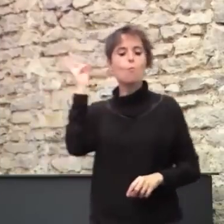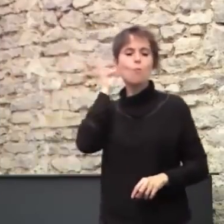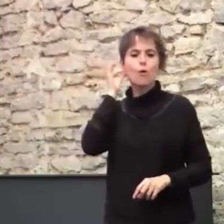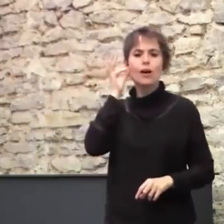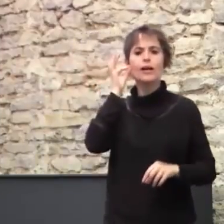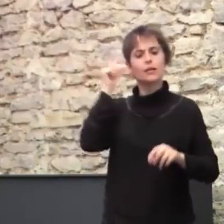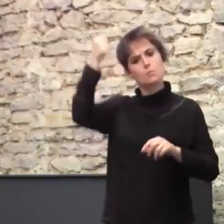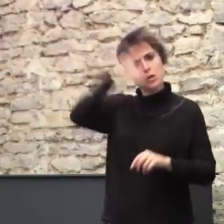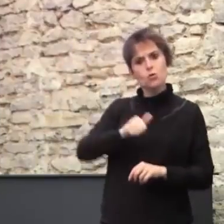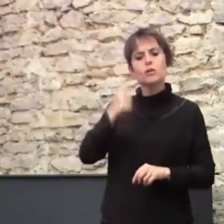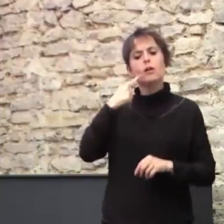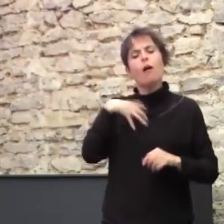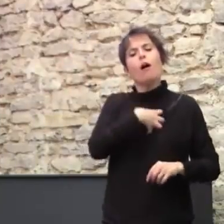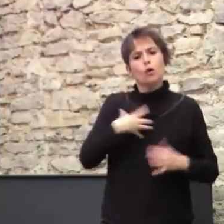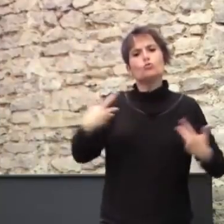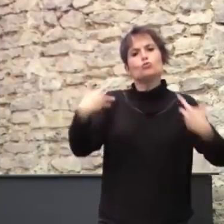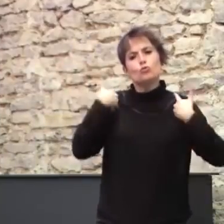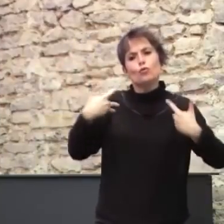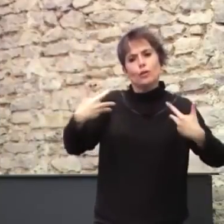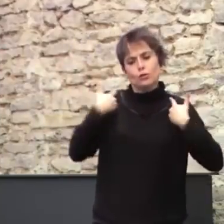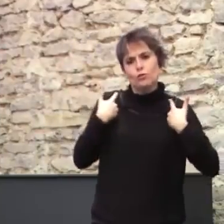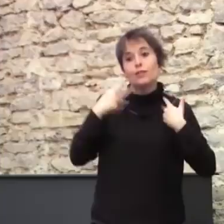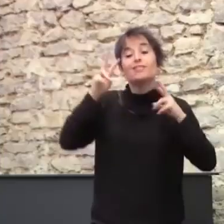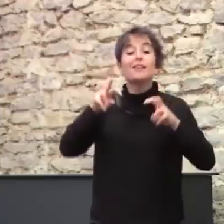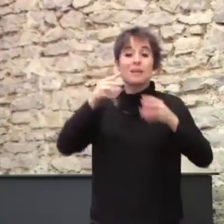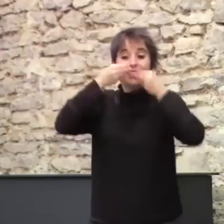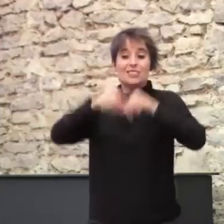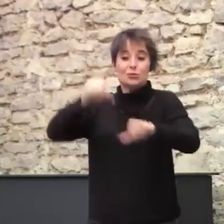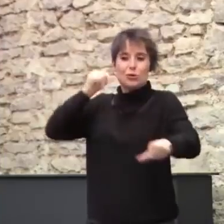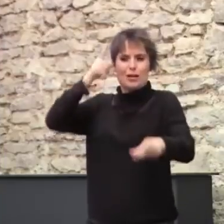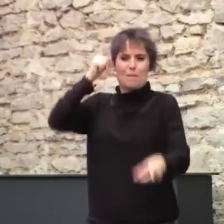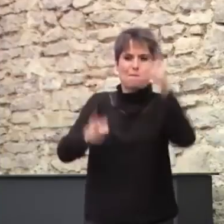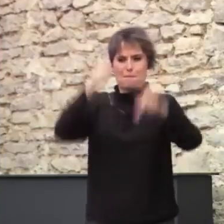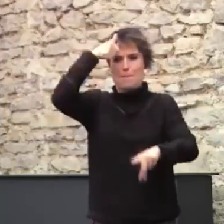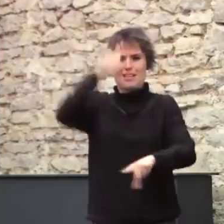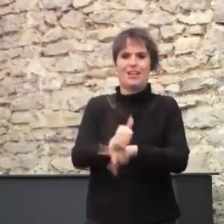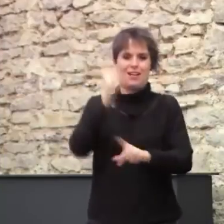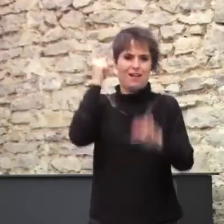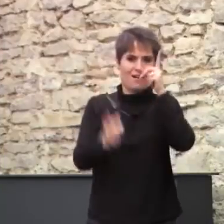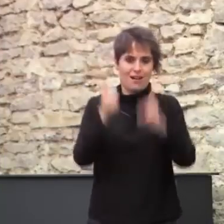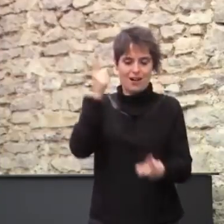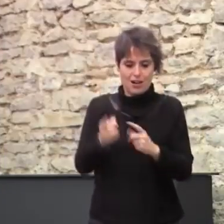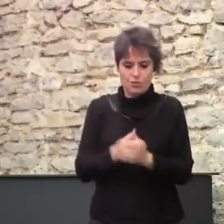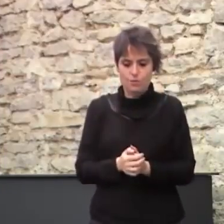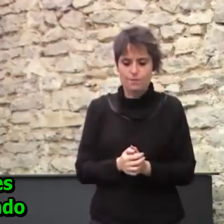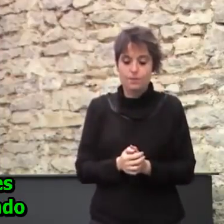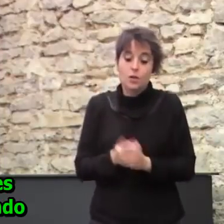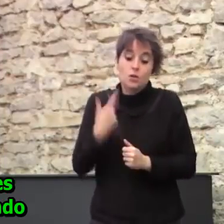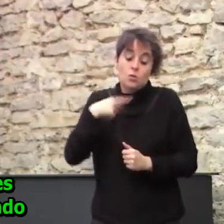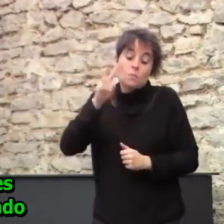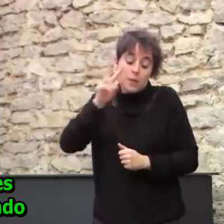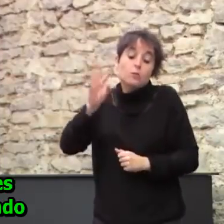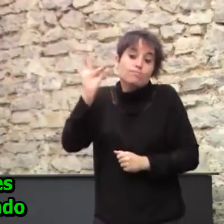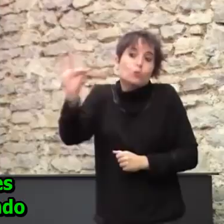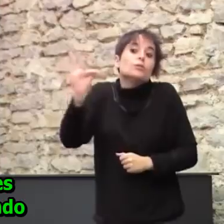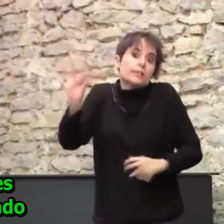sufren tanto, ¿no? El coste de desobedecer el patriarcado es fortísimo. Afortunadamente, yo creo que, no sé, yo soy bastante optimista y lo que veo